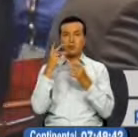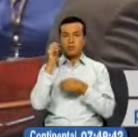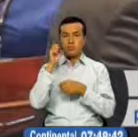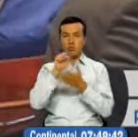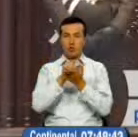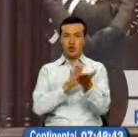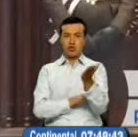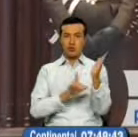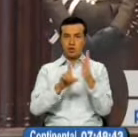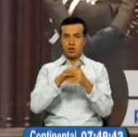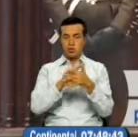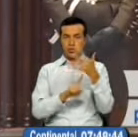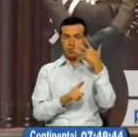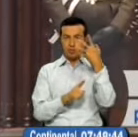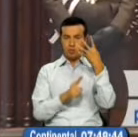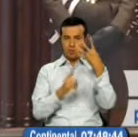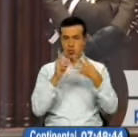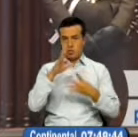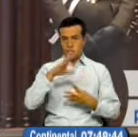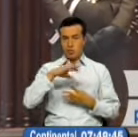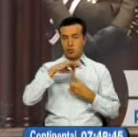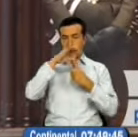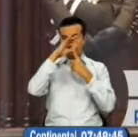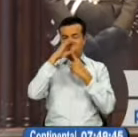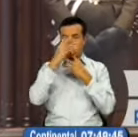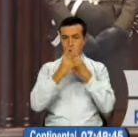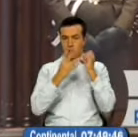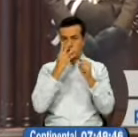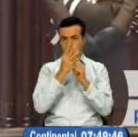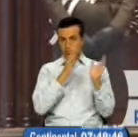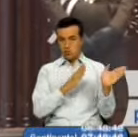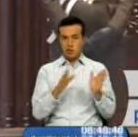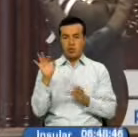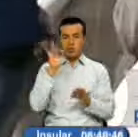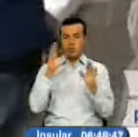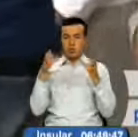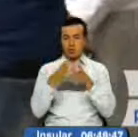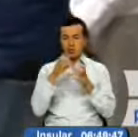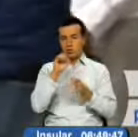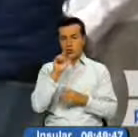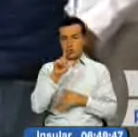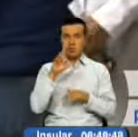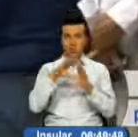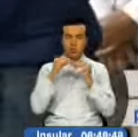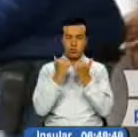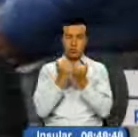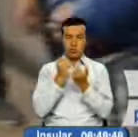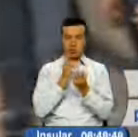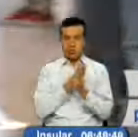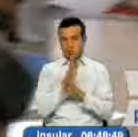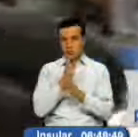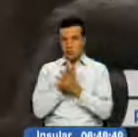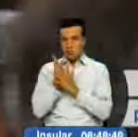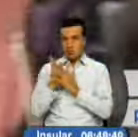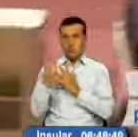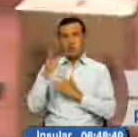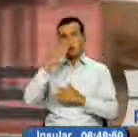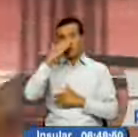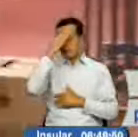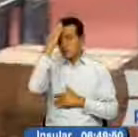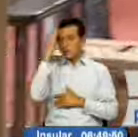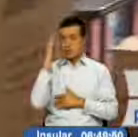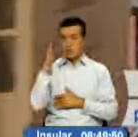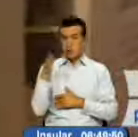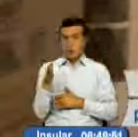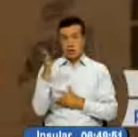próximos 4 años, pero también sobre la conformación del Consejo de Administración Legislativa y las comisiones especializadas. José Serrano podría